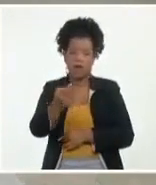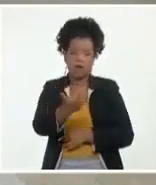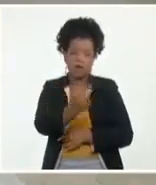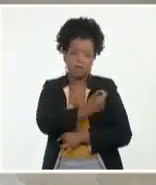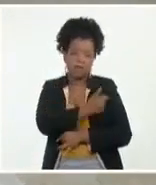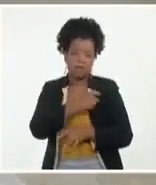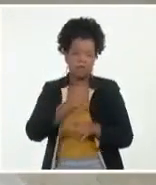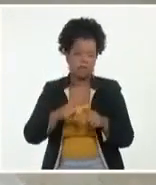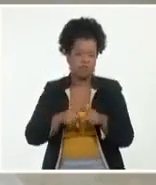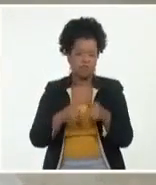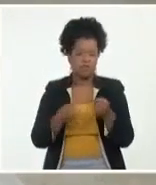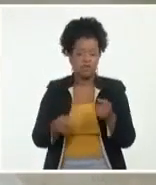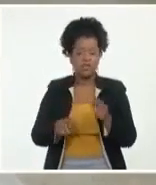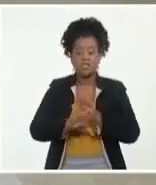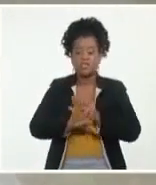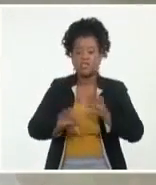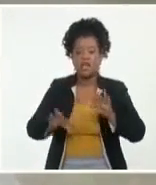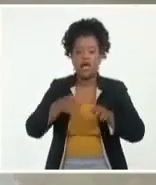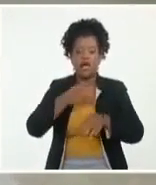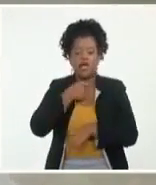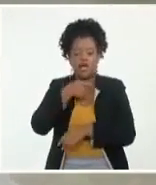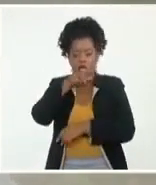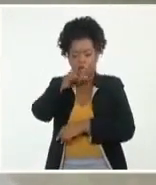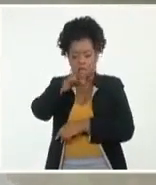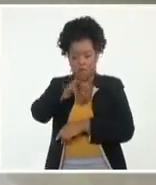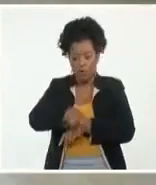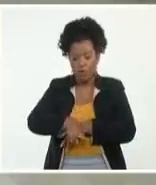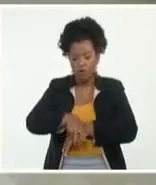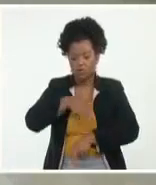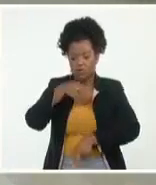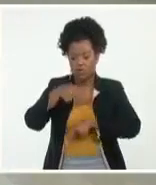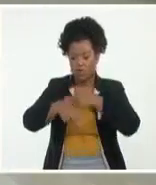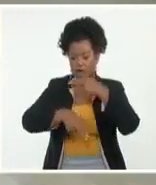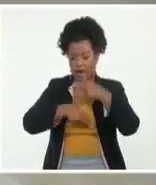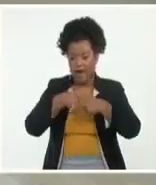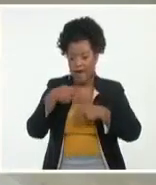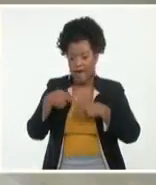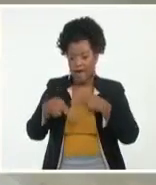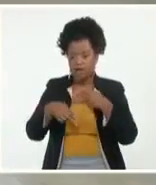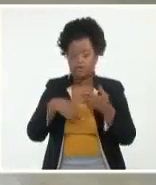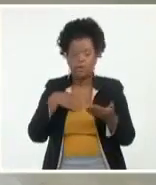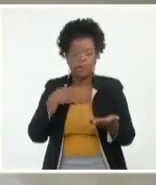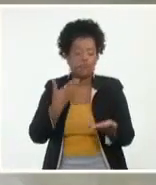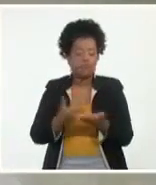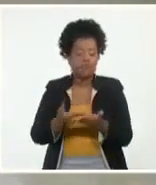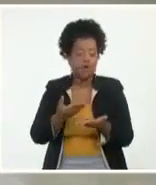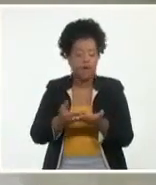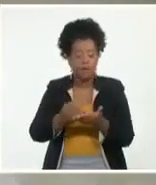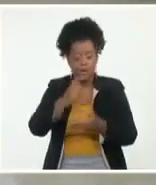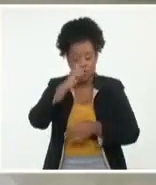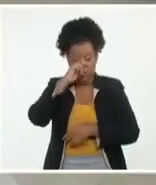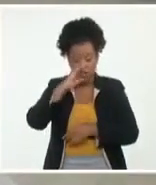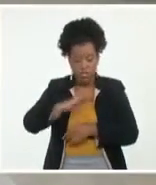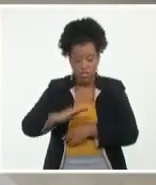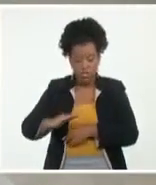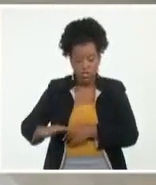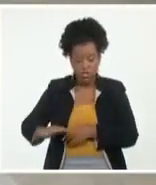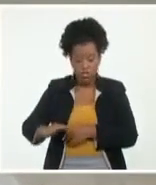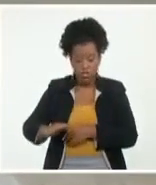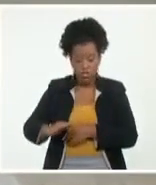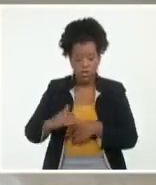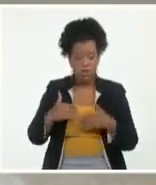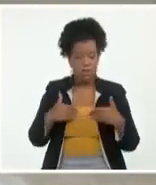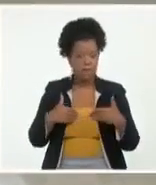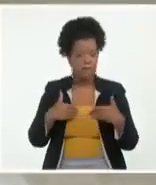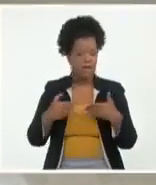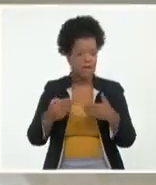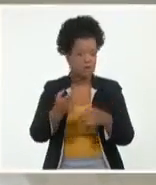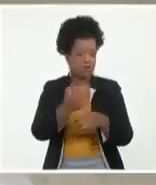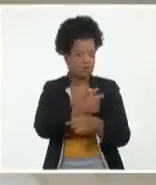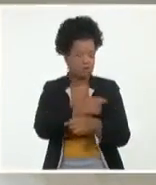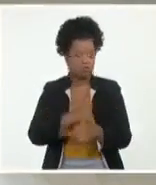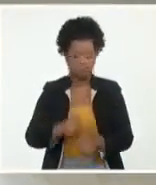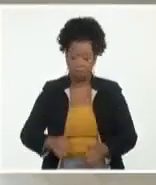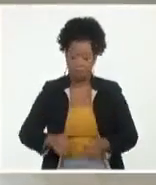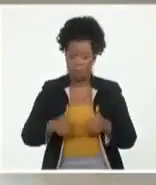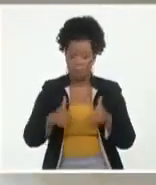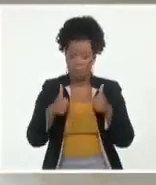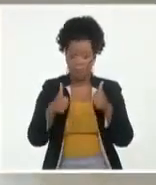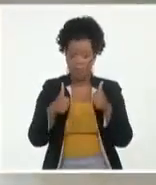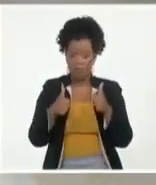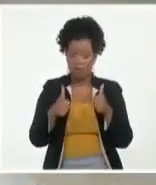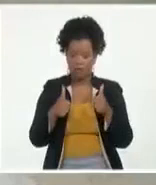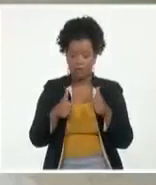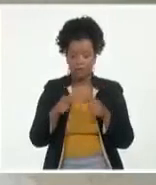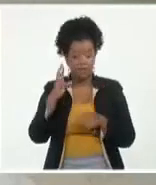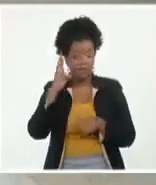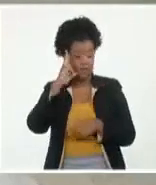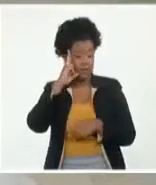ya fueron evaluadas por niños también de esas edades que fueron voluntarios de ensayos clínicos.